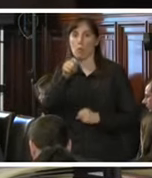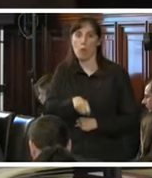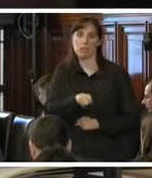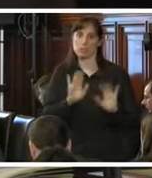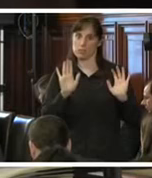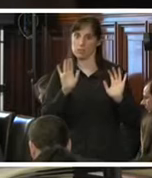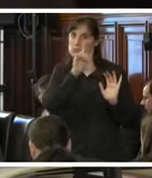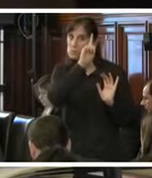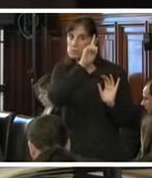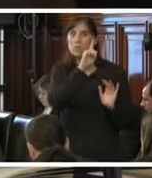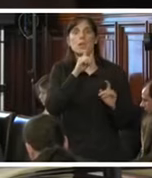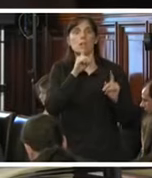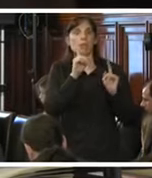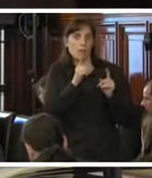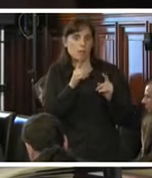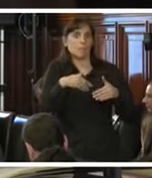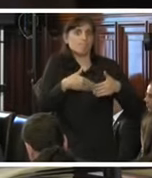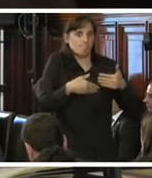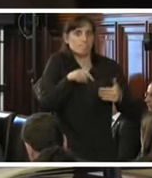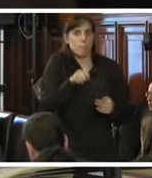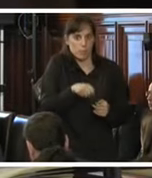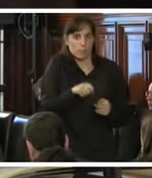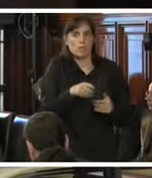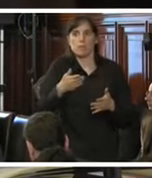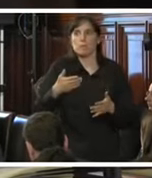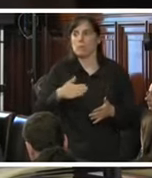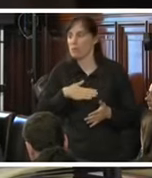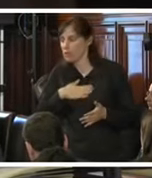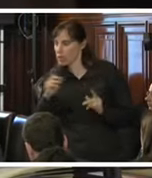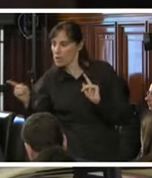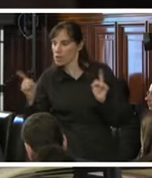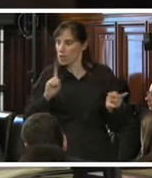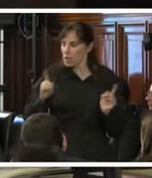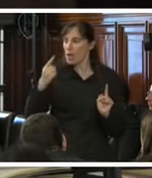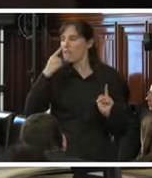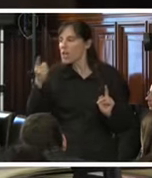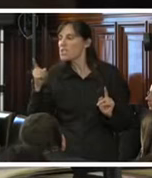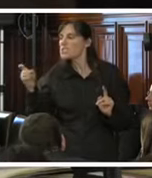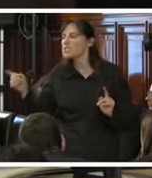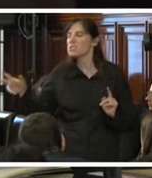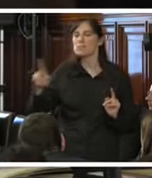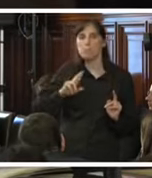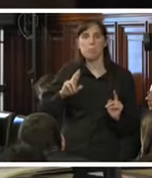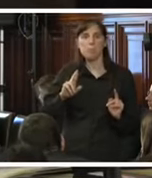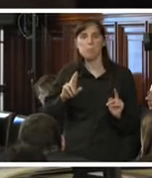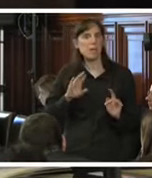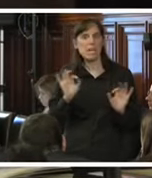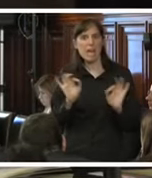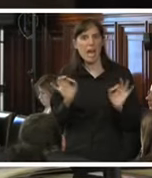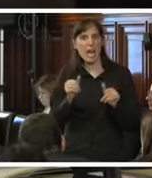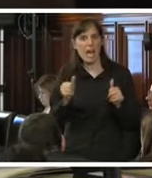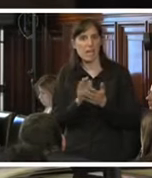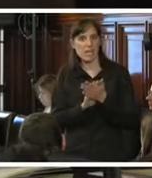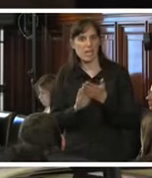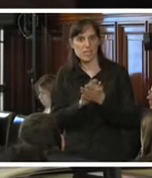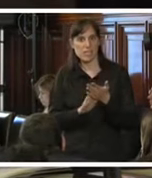civil que exige una defensa en juicio, en donde un juez tiene que ponderar los otros bienes jurídicos en juego. Ni que decir que no hay una